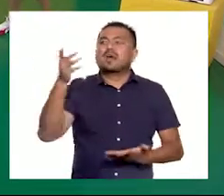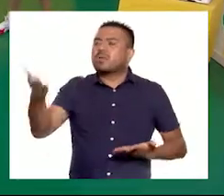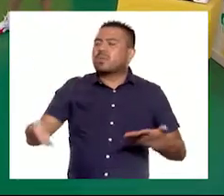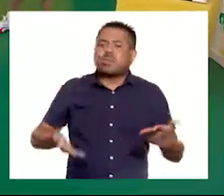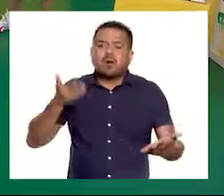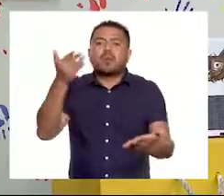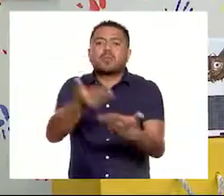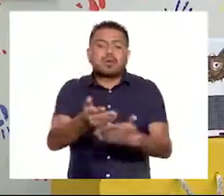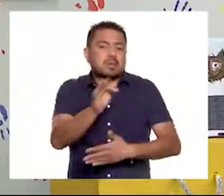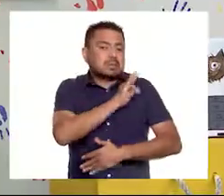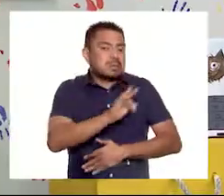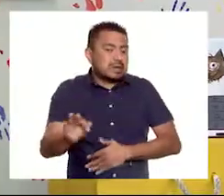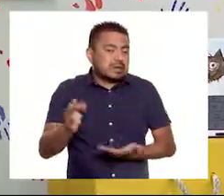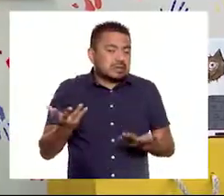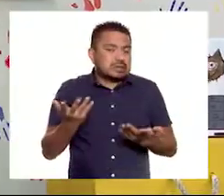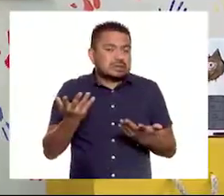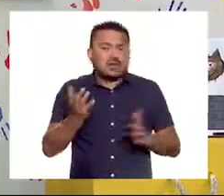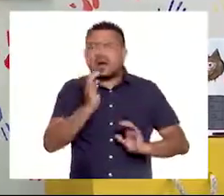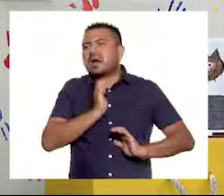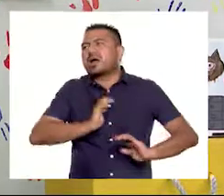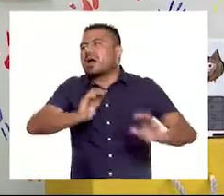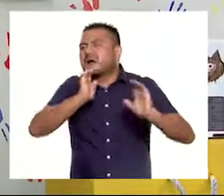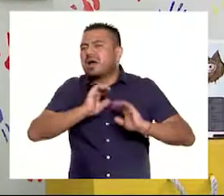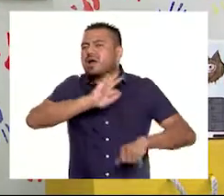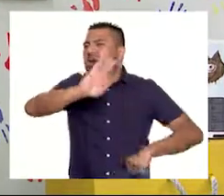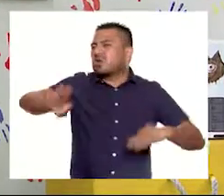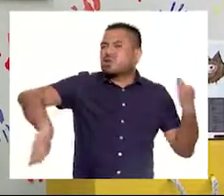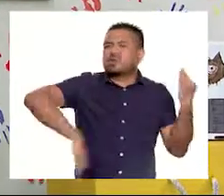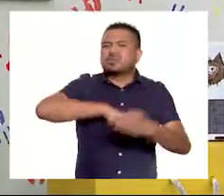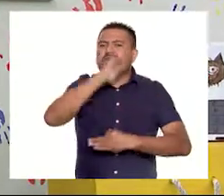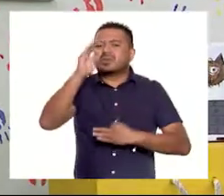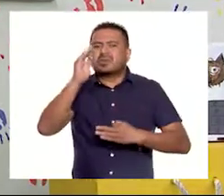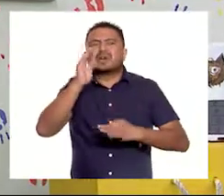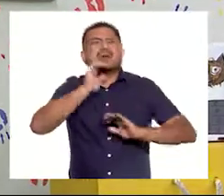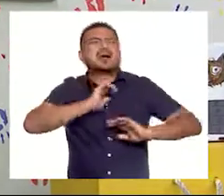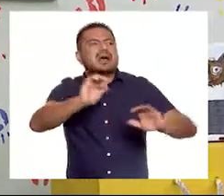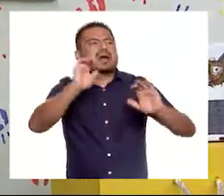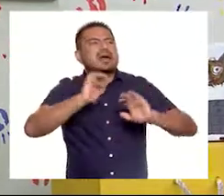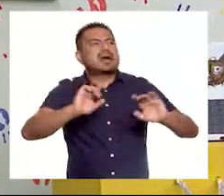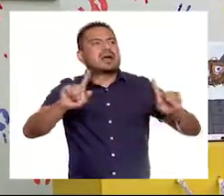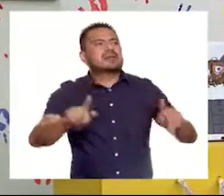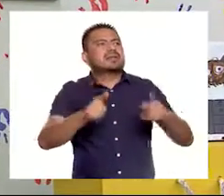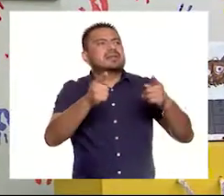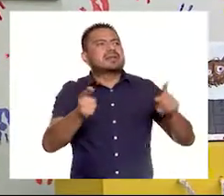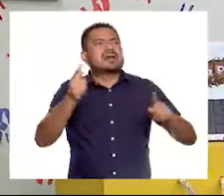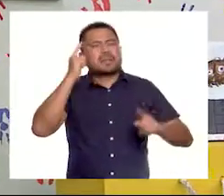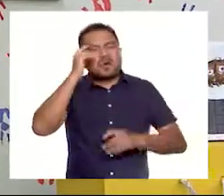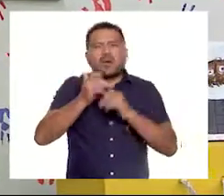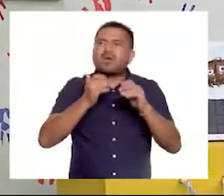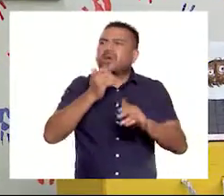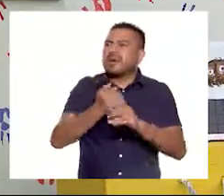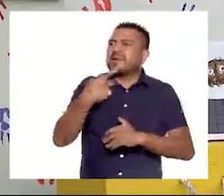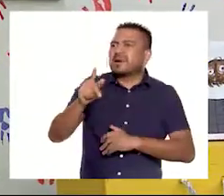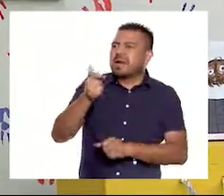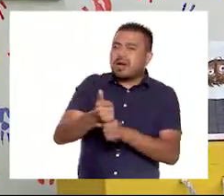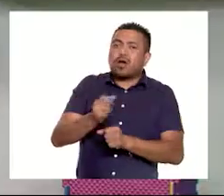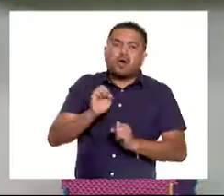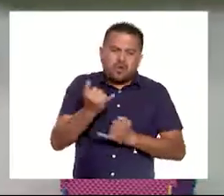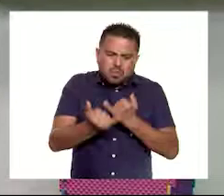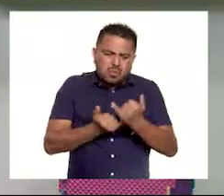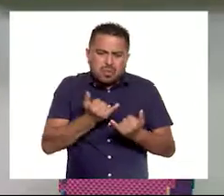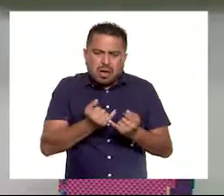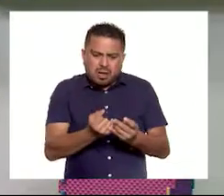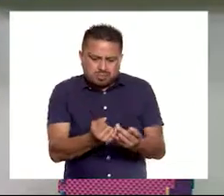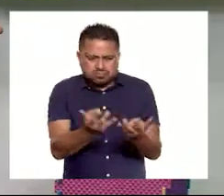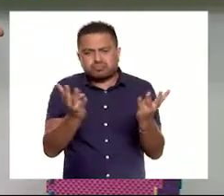propuesto, a lo mejor, cantar a todos las mañanitas para el abuelito y divertirse? ¡Claro! Oye, o jugar un juego de